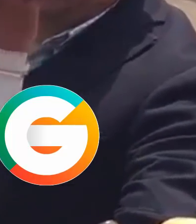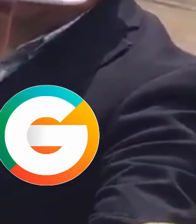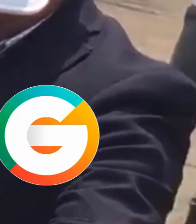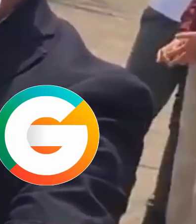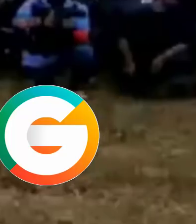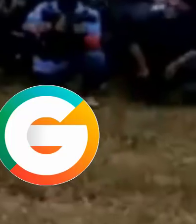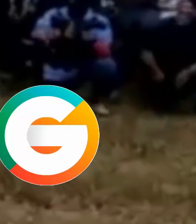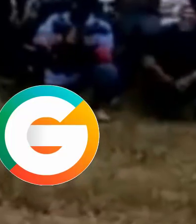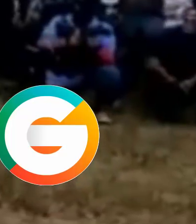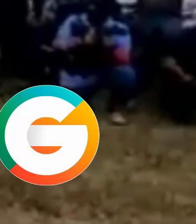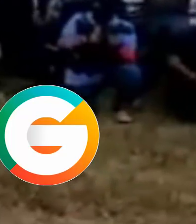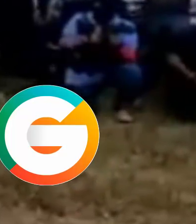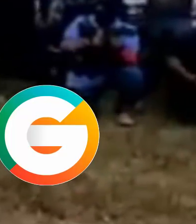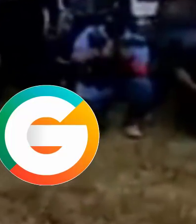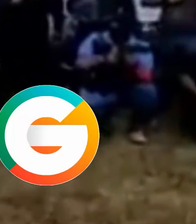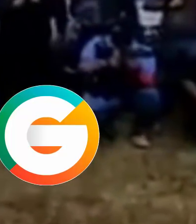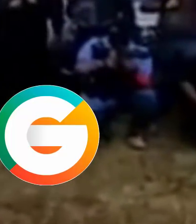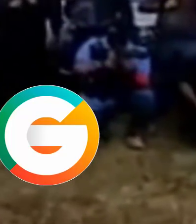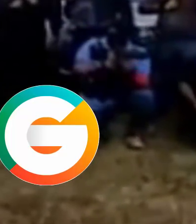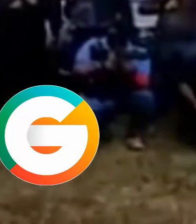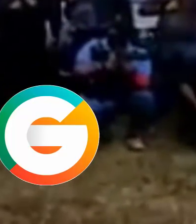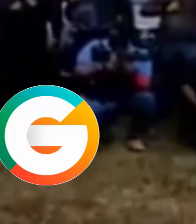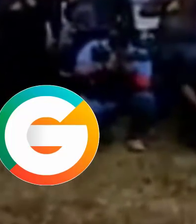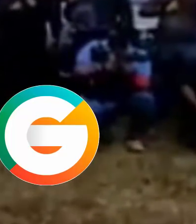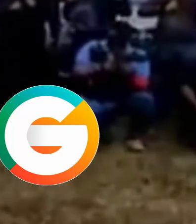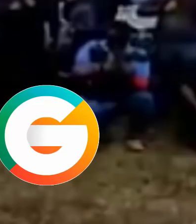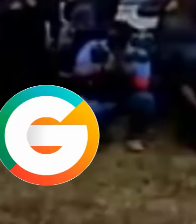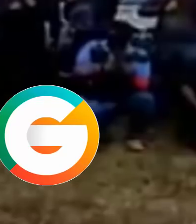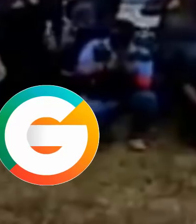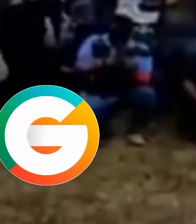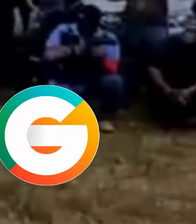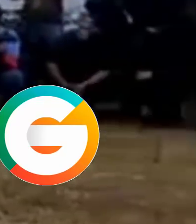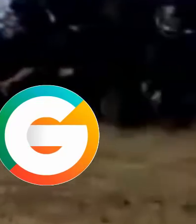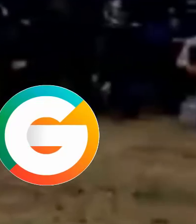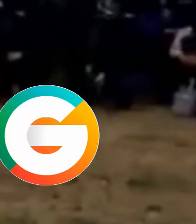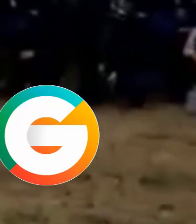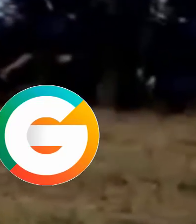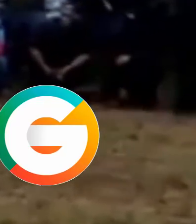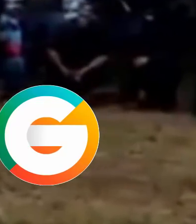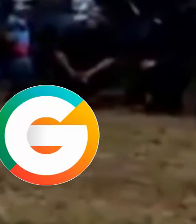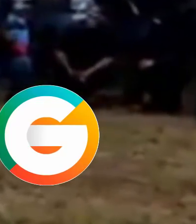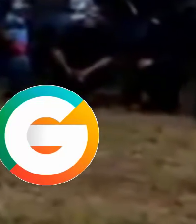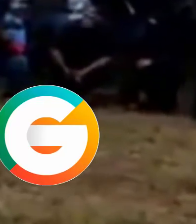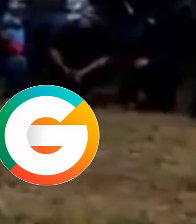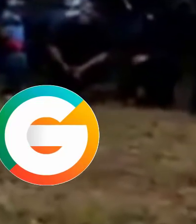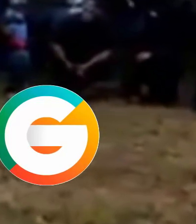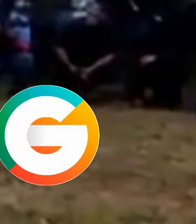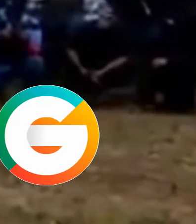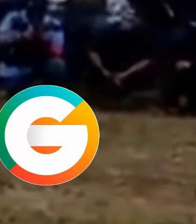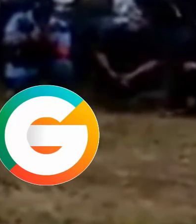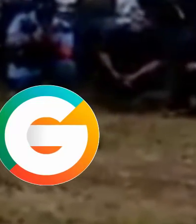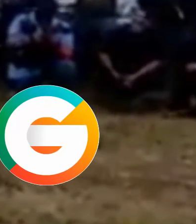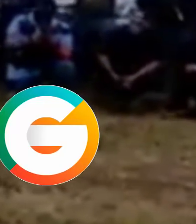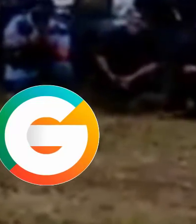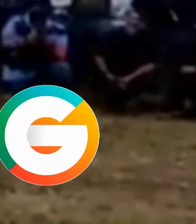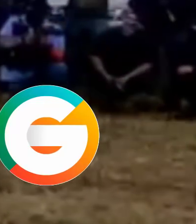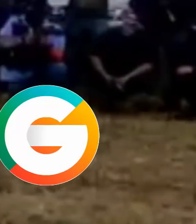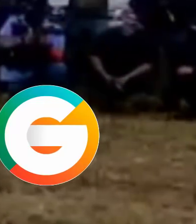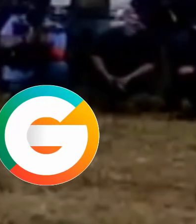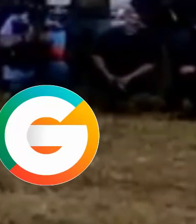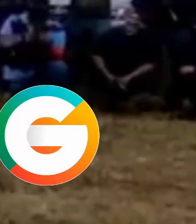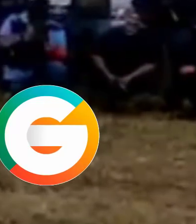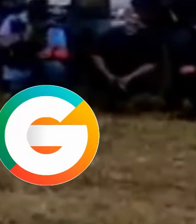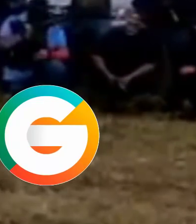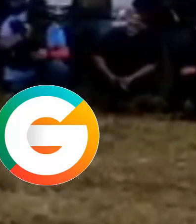También recuerden que el Santa Rosa es una escisión del cártel Jalisco, que luego viene una escisión del